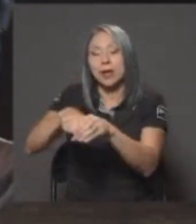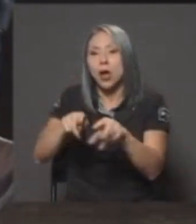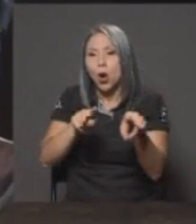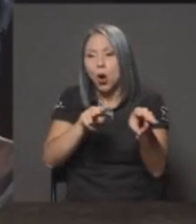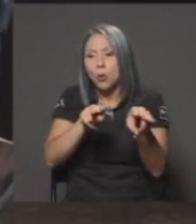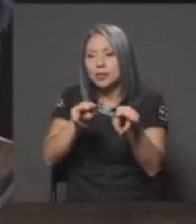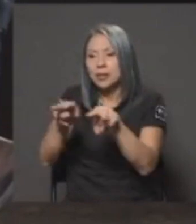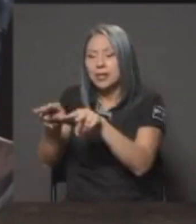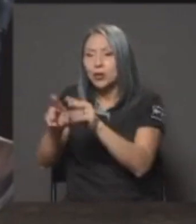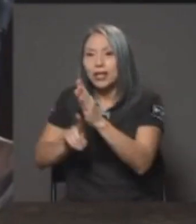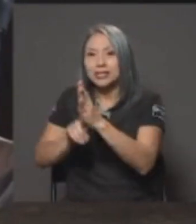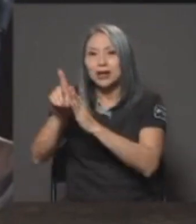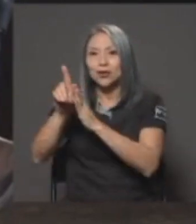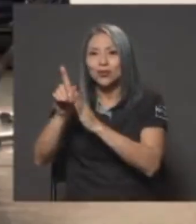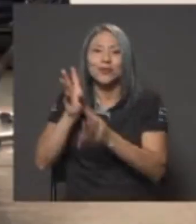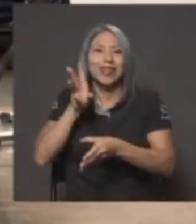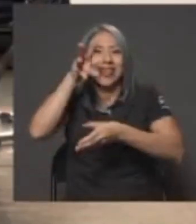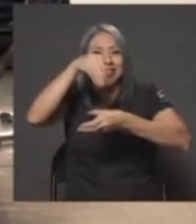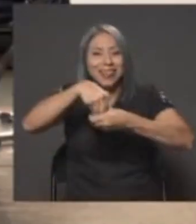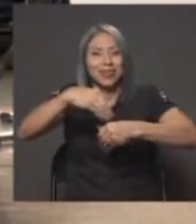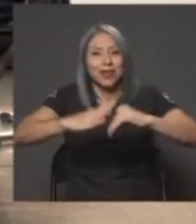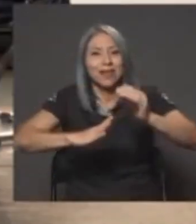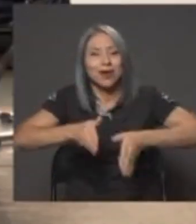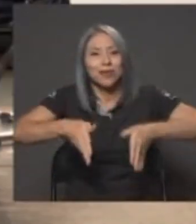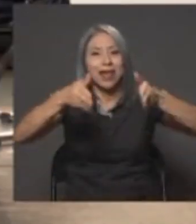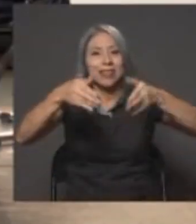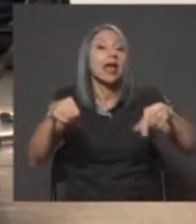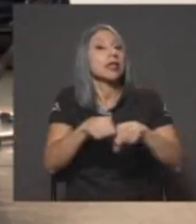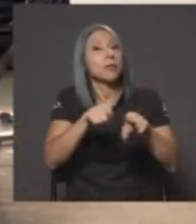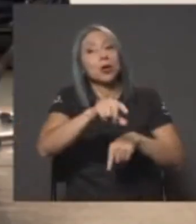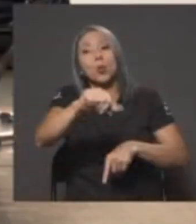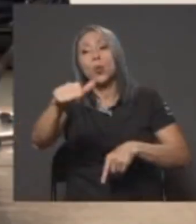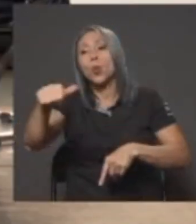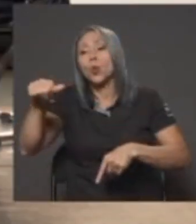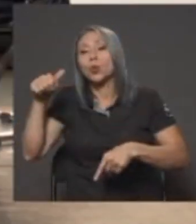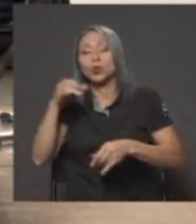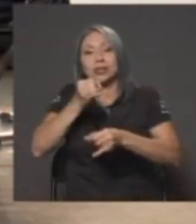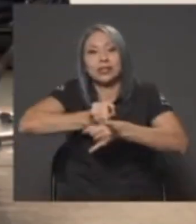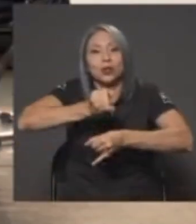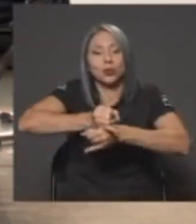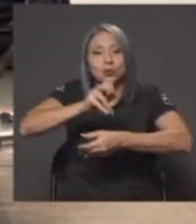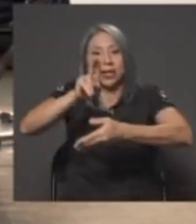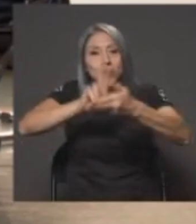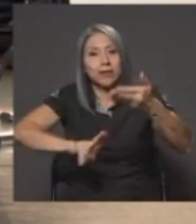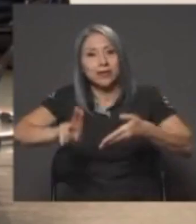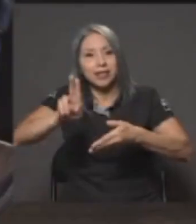están dentro de la facultad, además de otro montón de institutos de la universidad, ¿verdad?